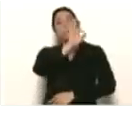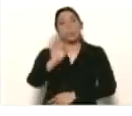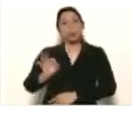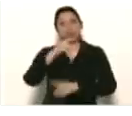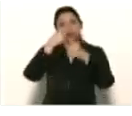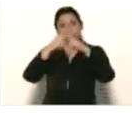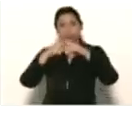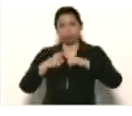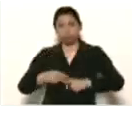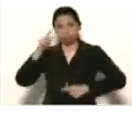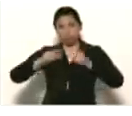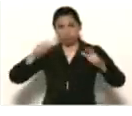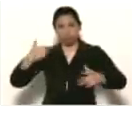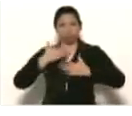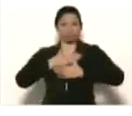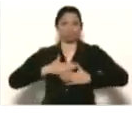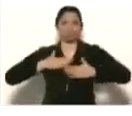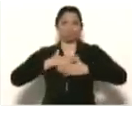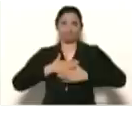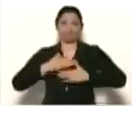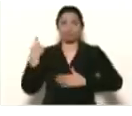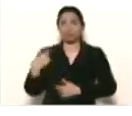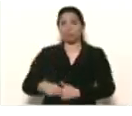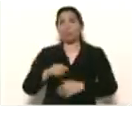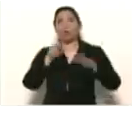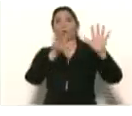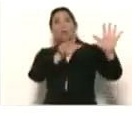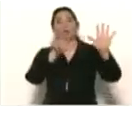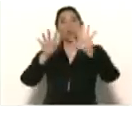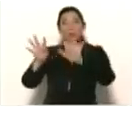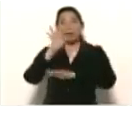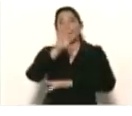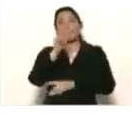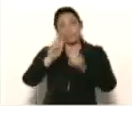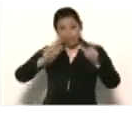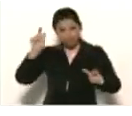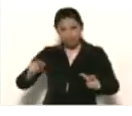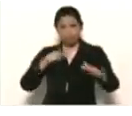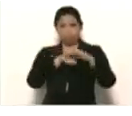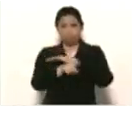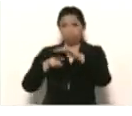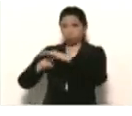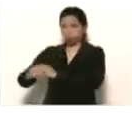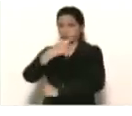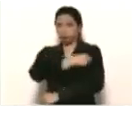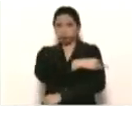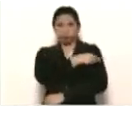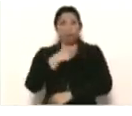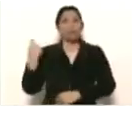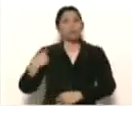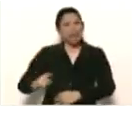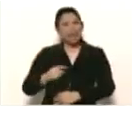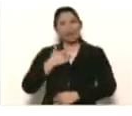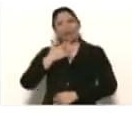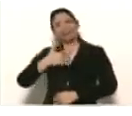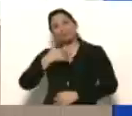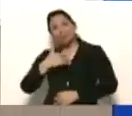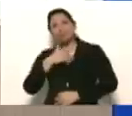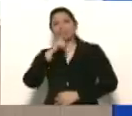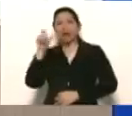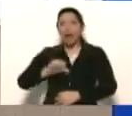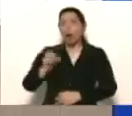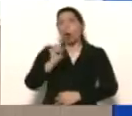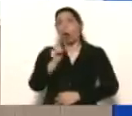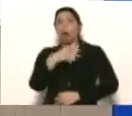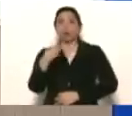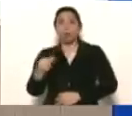total de pacientes recuperados tenemos 89 pacientes ingresados en hospitales tengan síntomas o no el presidente maduro